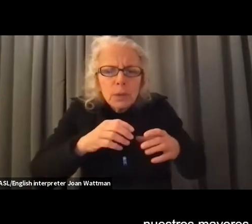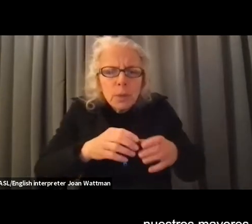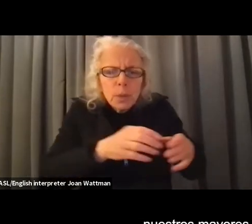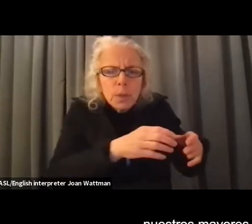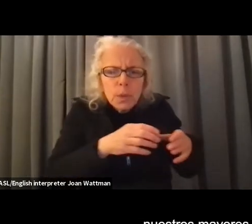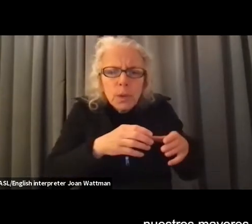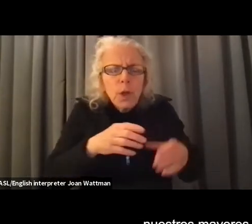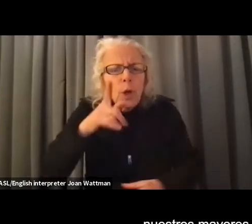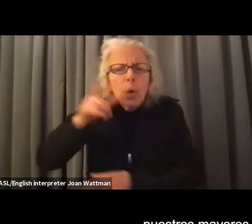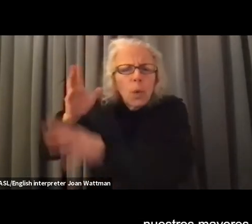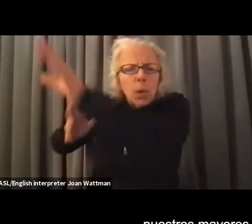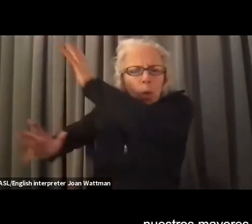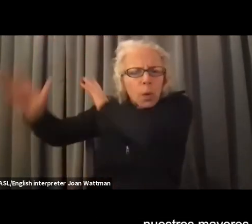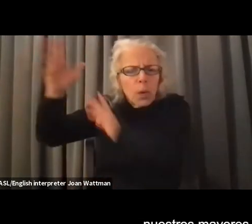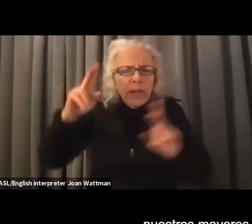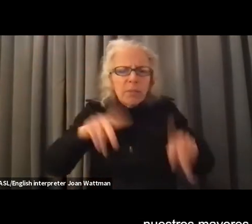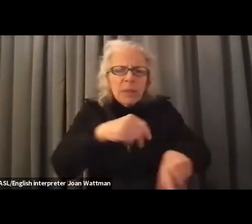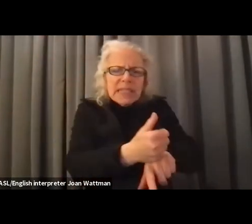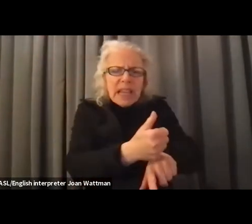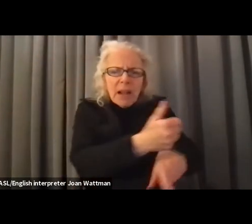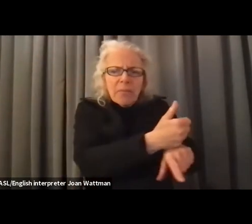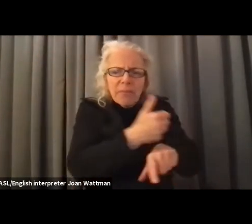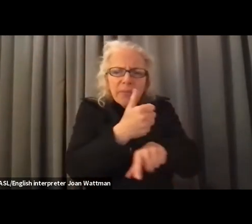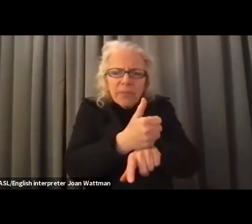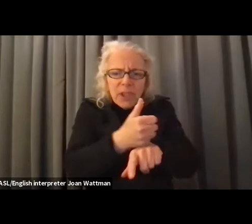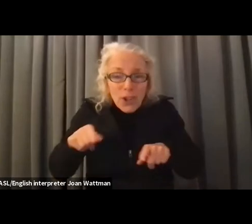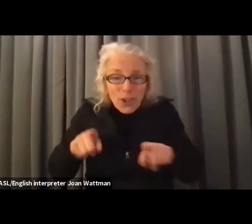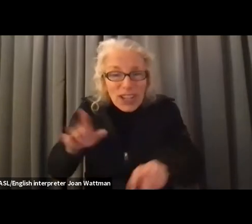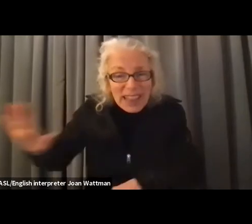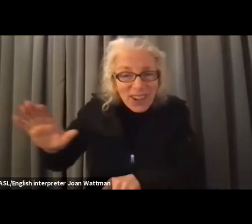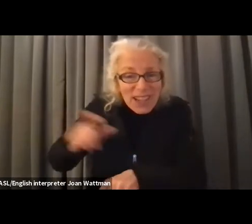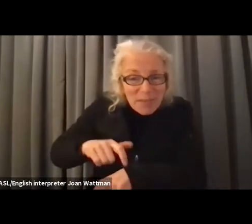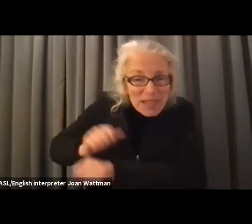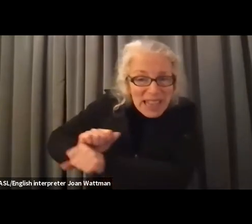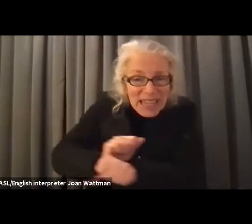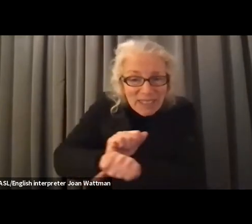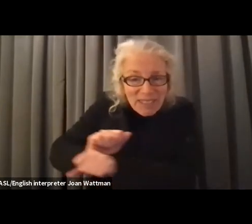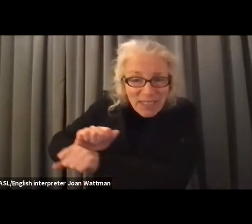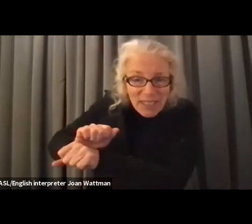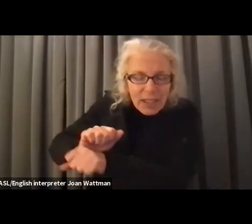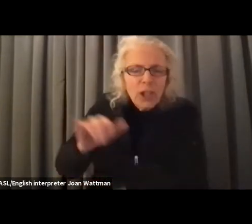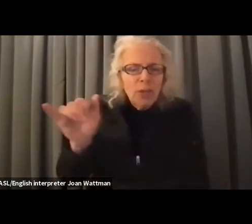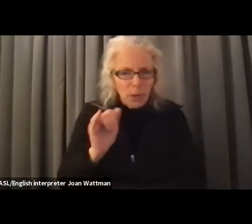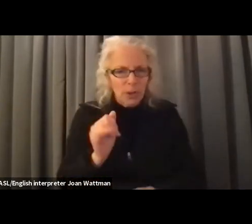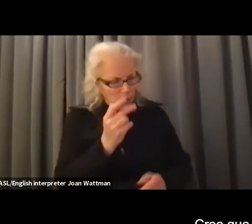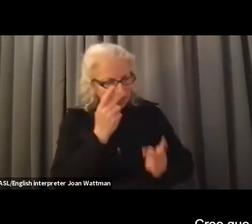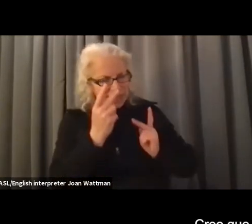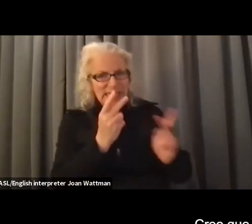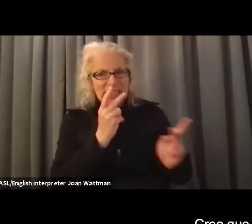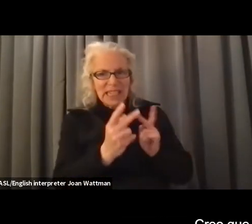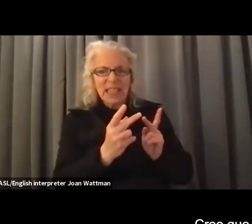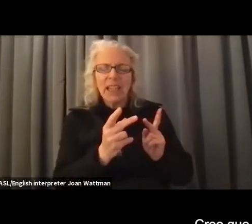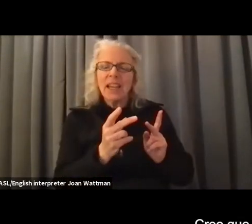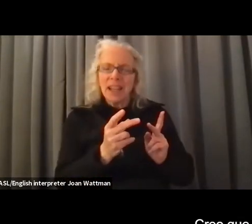la resistencia y de la dignidad que no se compra y que no se vende. Creo